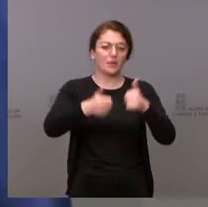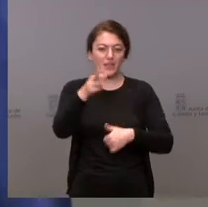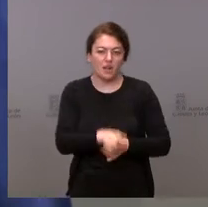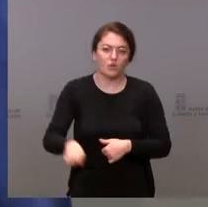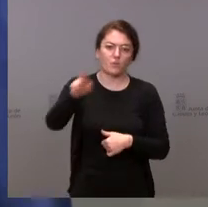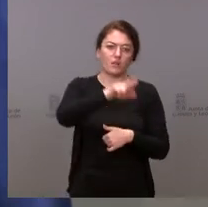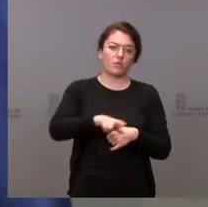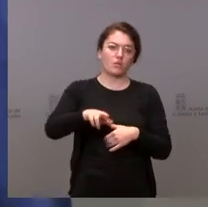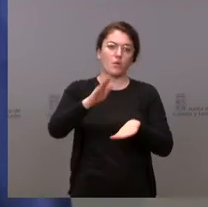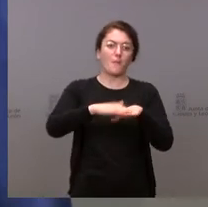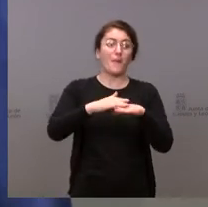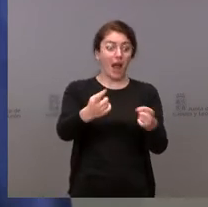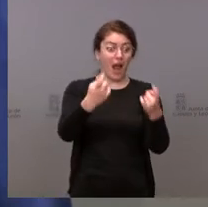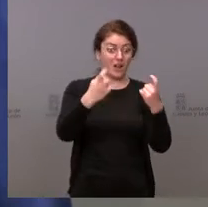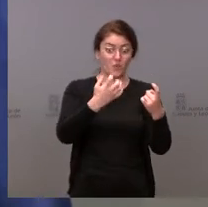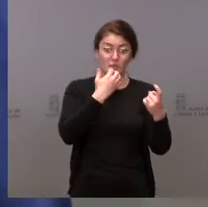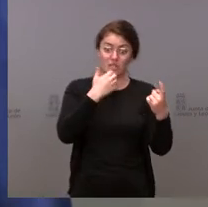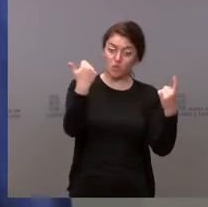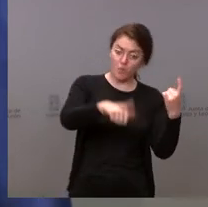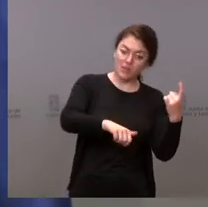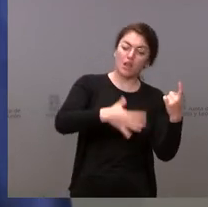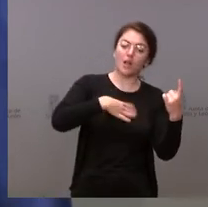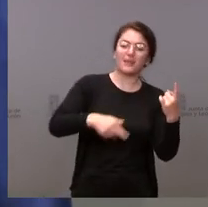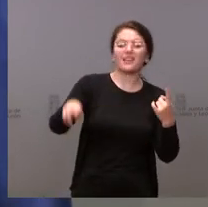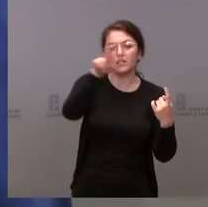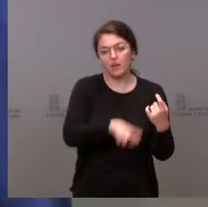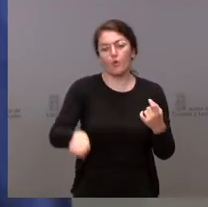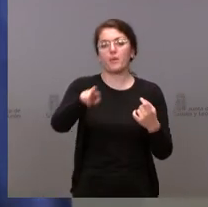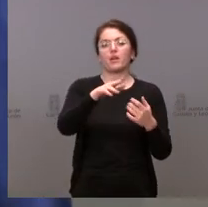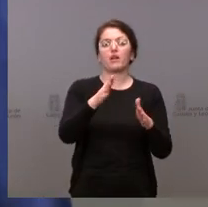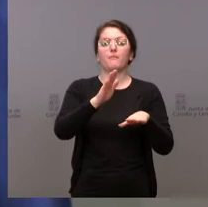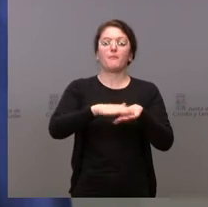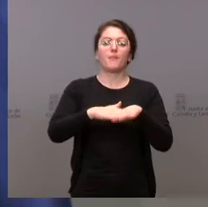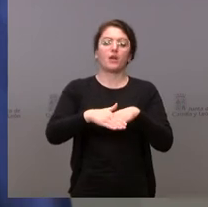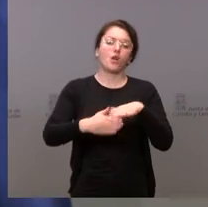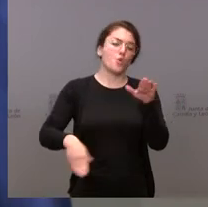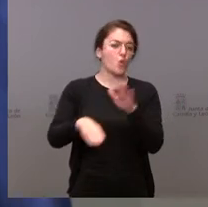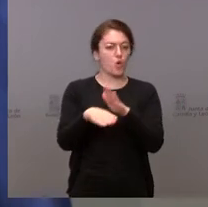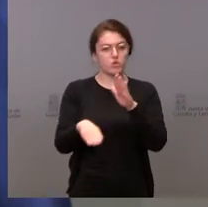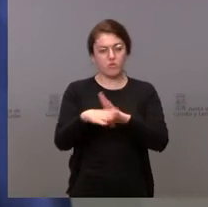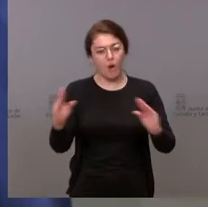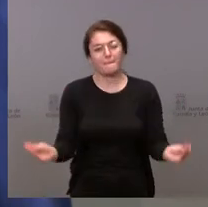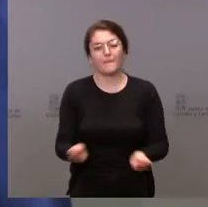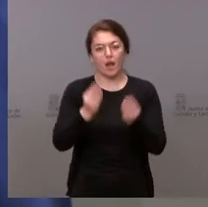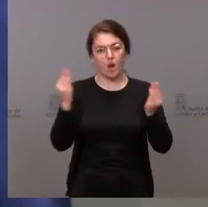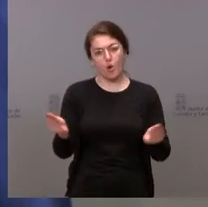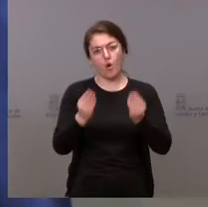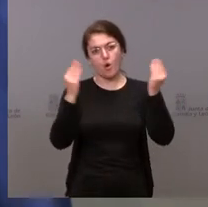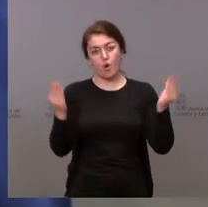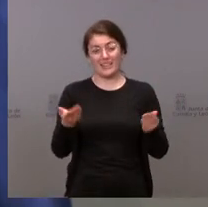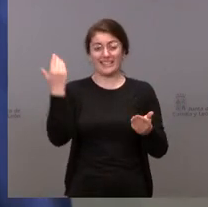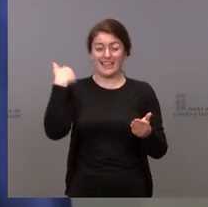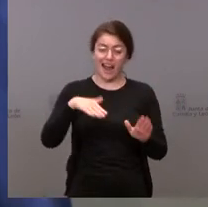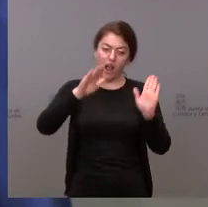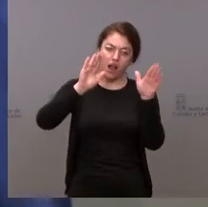podrán recuperar pudieran seguir mejorando sus conocimientos y puedan demostrar esta mejora y puedan finalmente aprobar porque nosotros